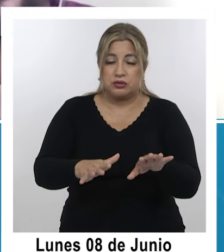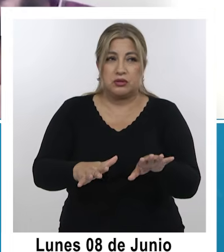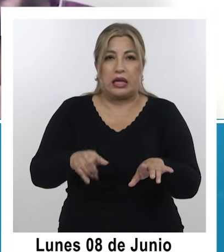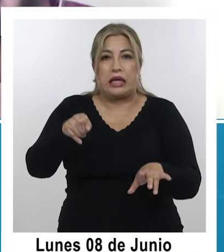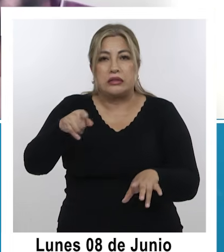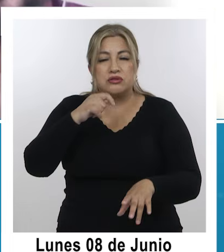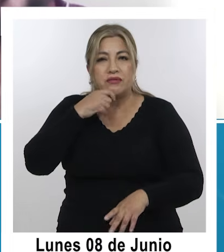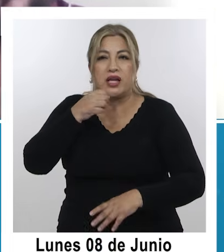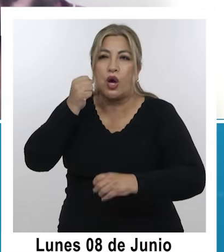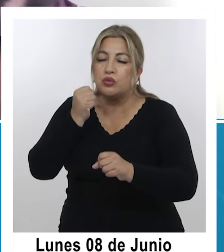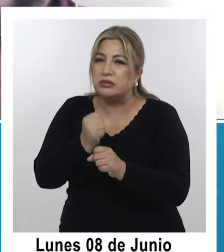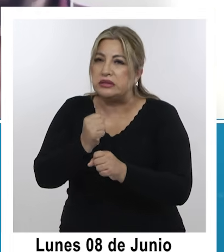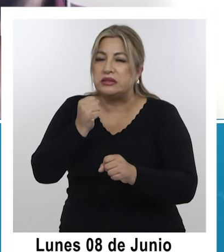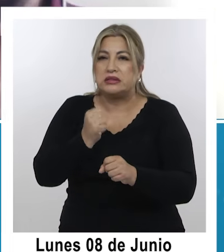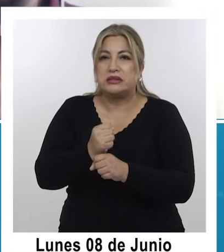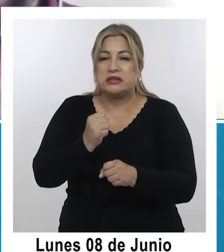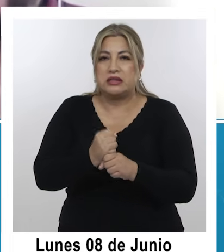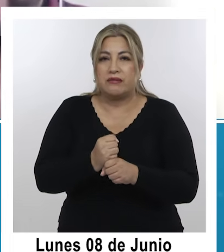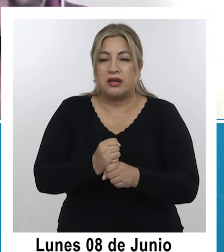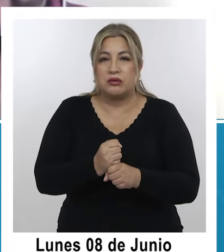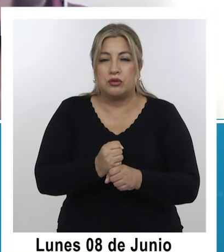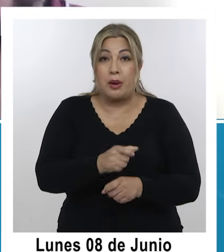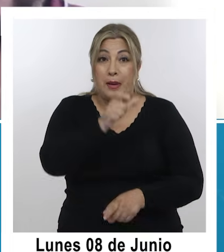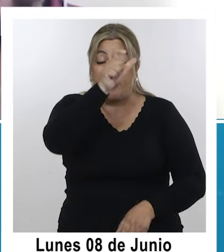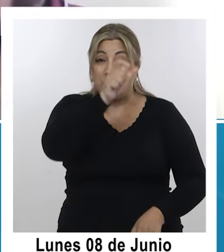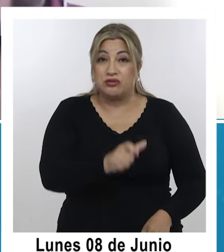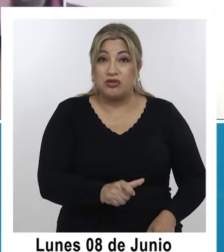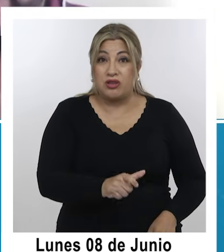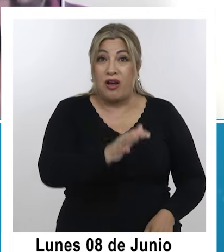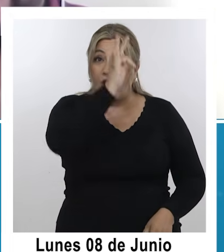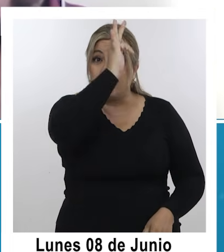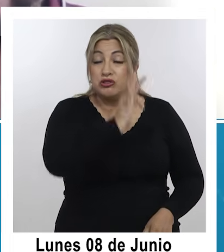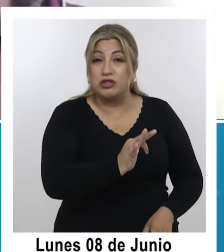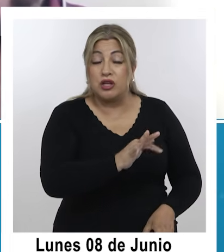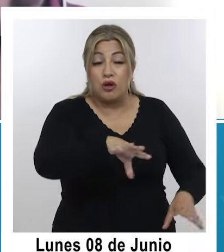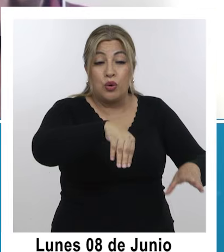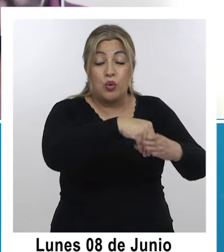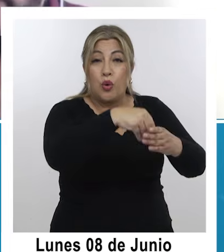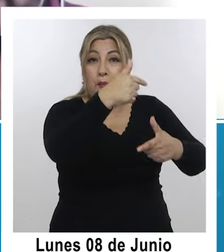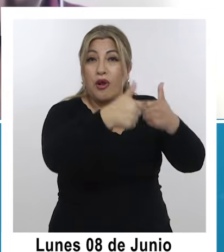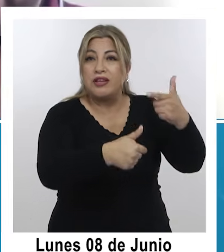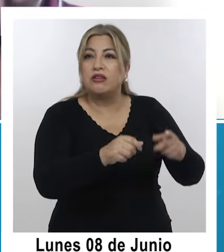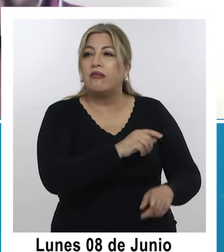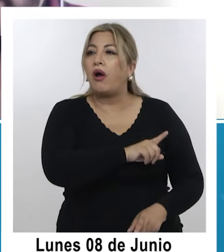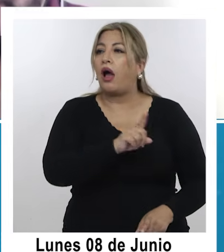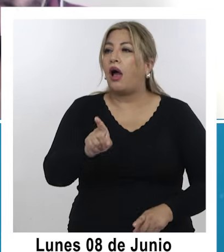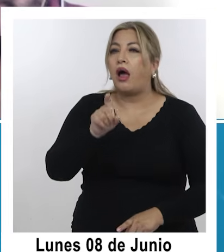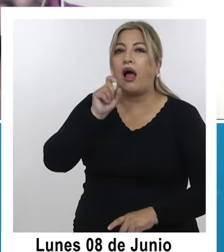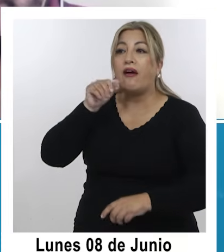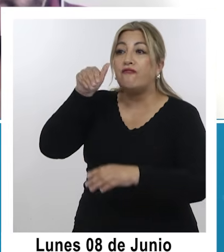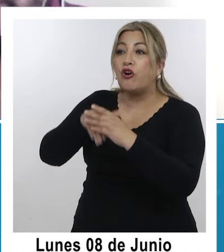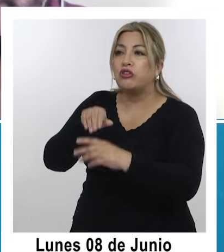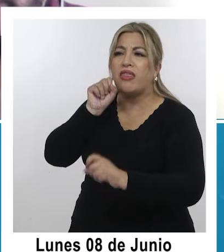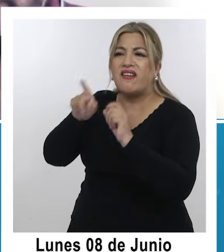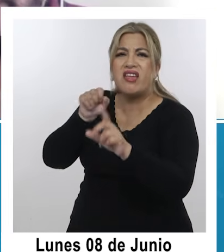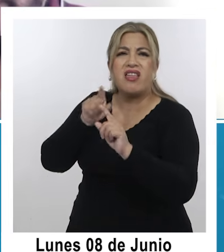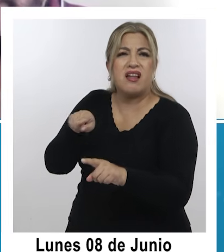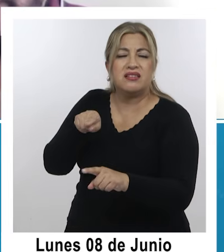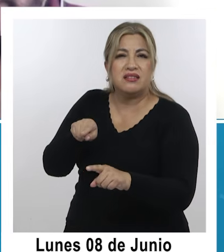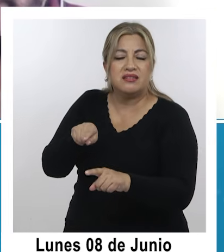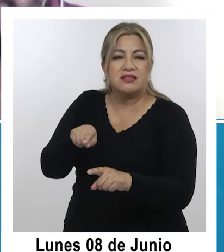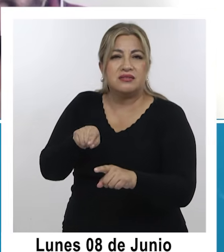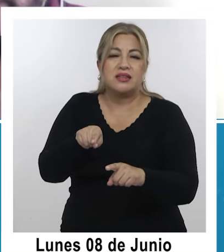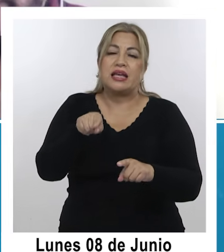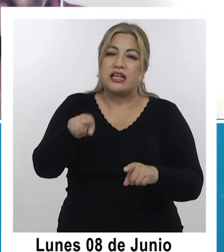una mes. labor o un enfrentamiento entre personeros de cada partido que van a defender cada voto. Eso pasa a